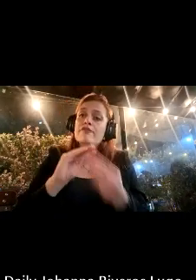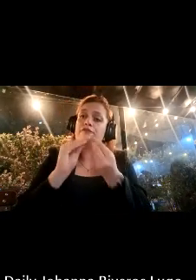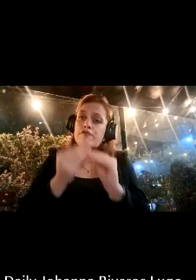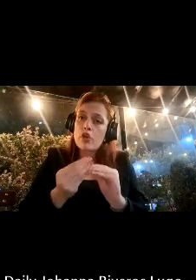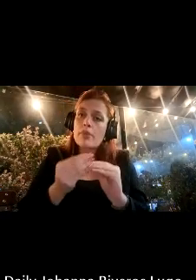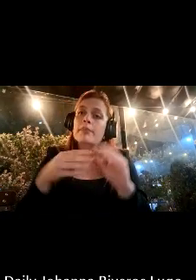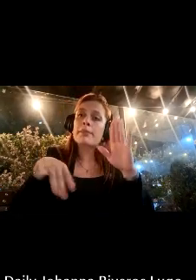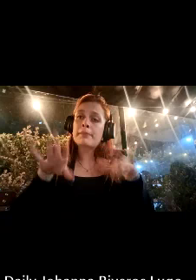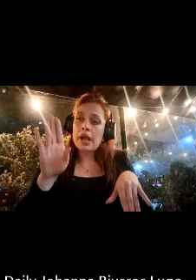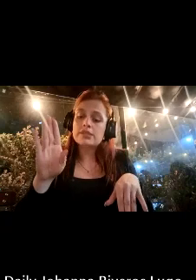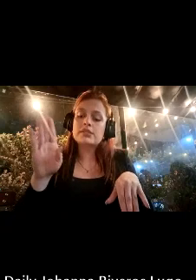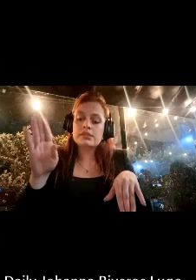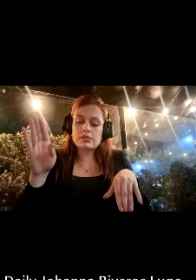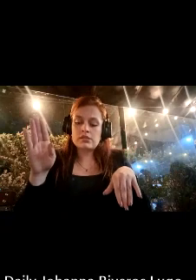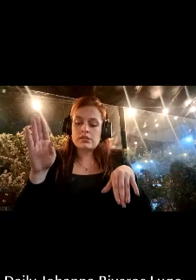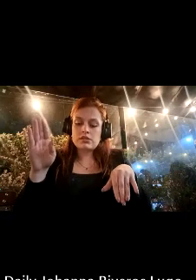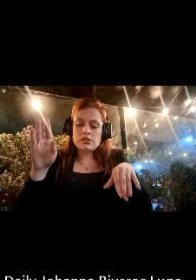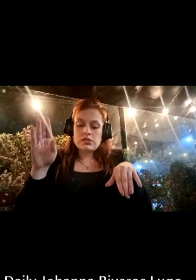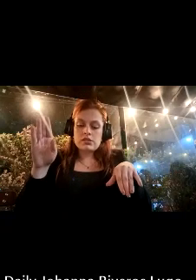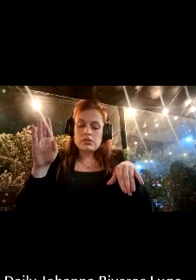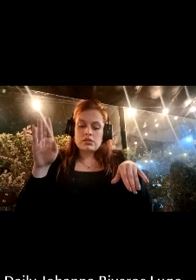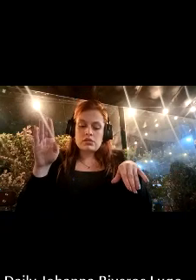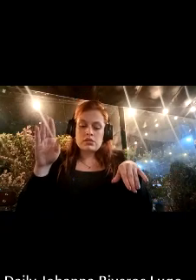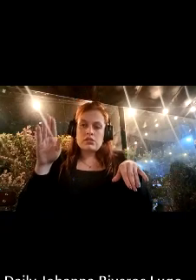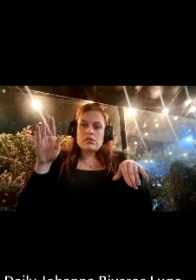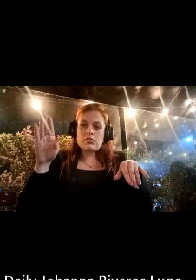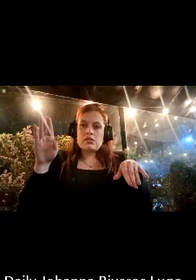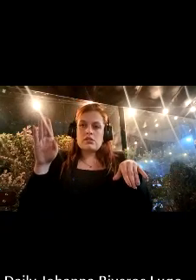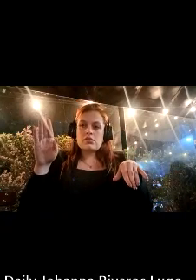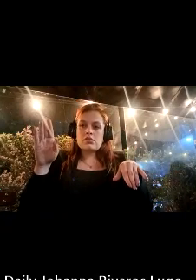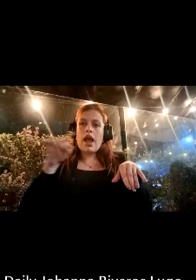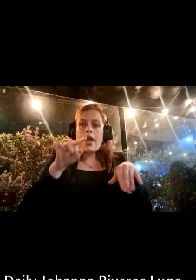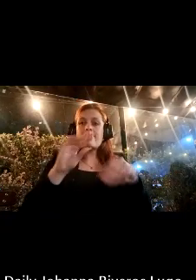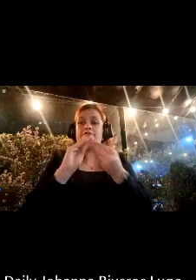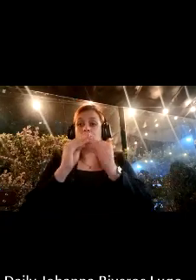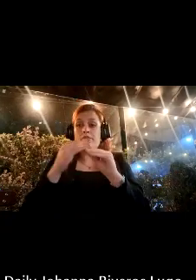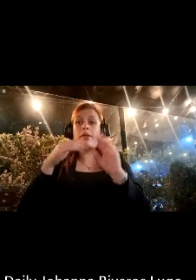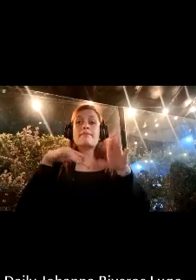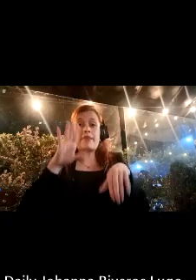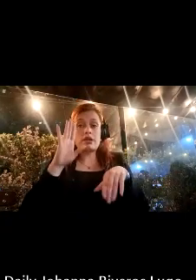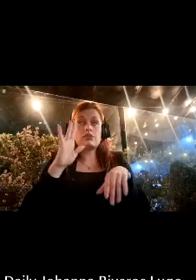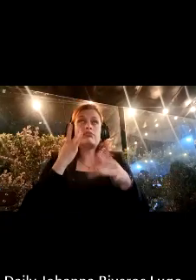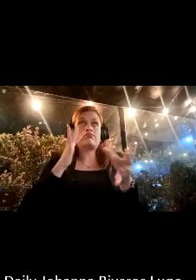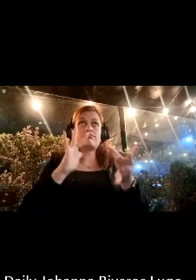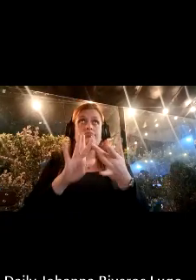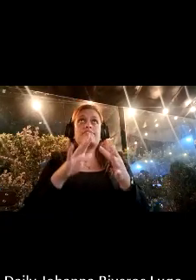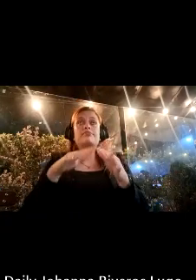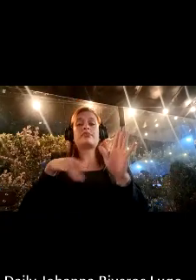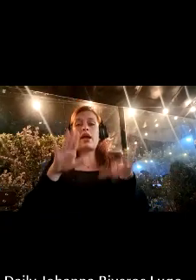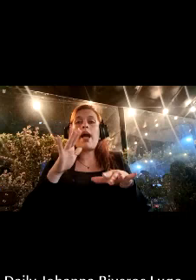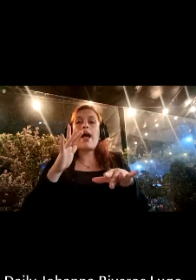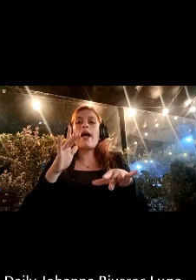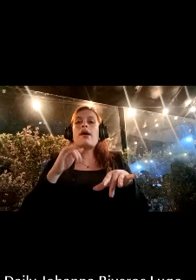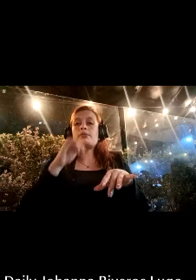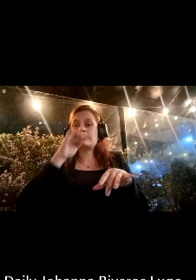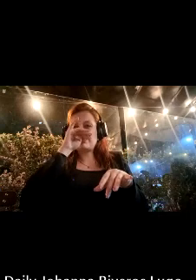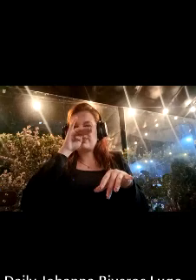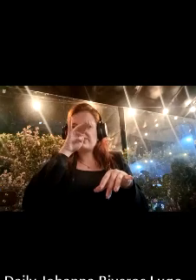muy amplio, al igual que los que hemos venido relatando. Por eso los espacios que tenemos pues no nos alcanzaría